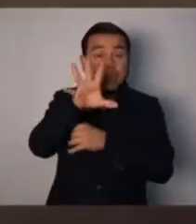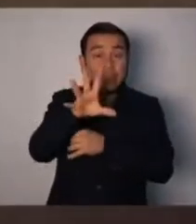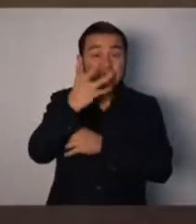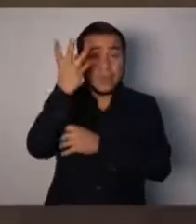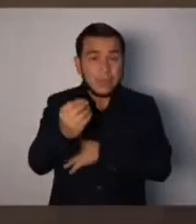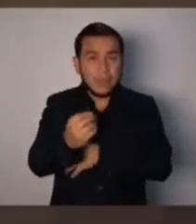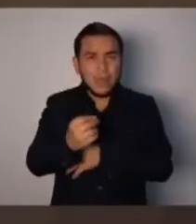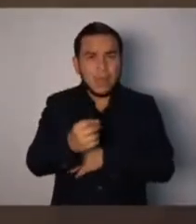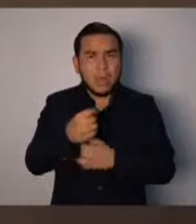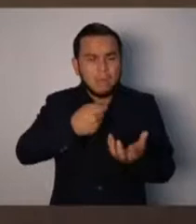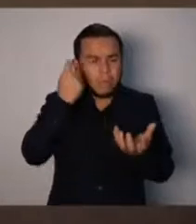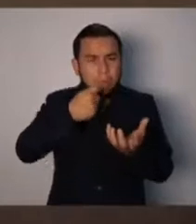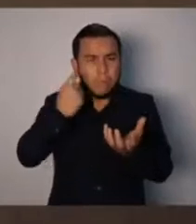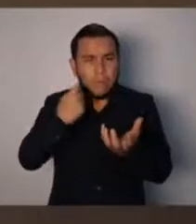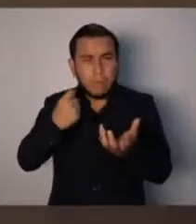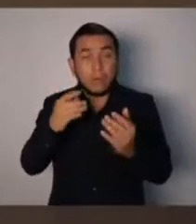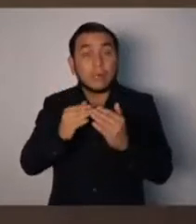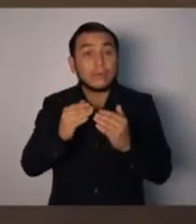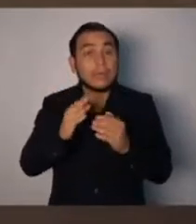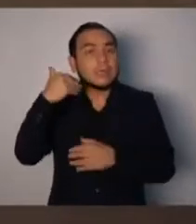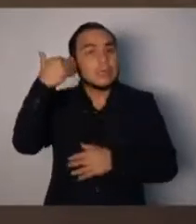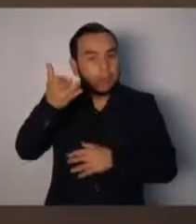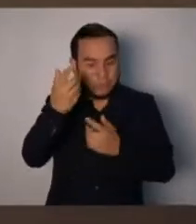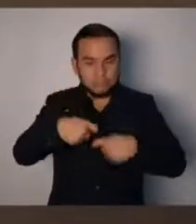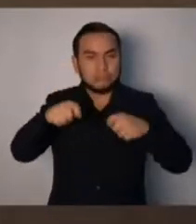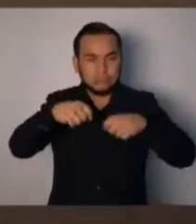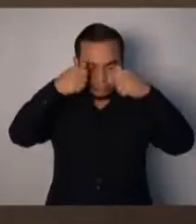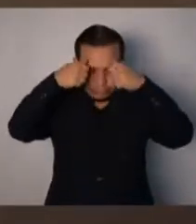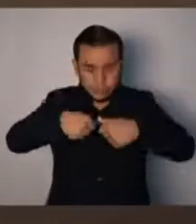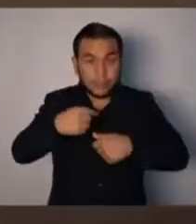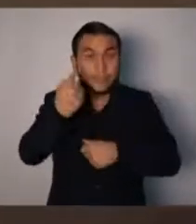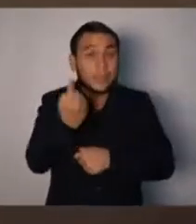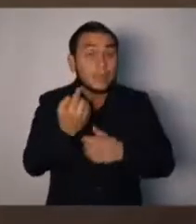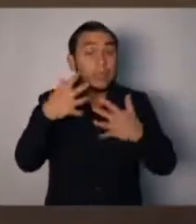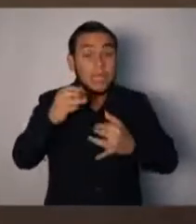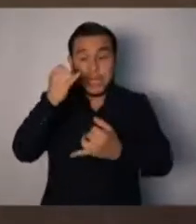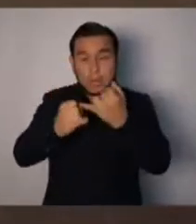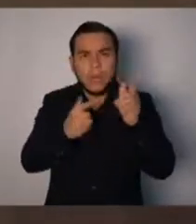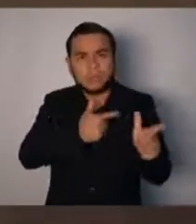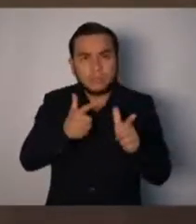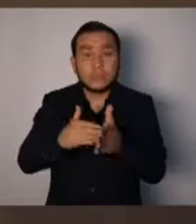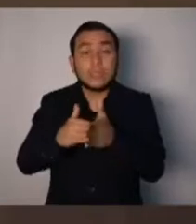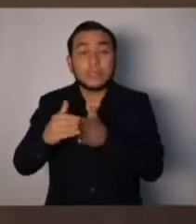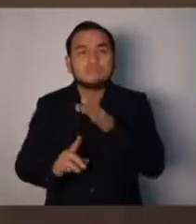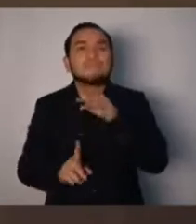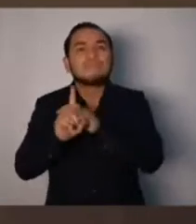luego en el gobierno de cristiano y luego de la firma el acuerdo de paz la gente decía se acabó la guerra empezó la delincuencia